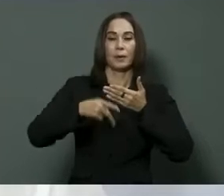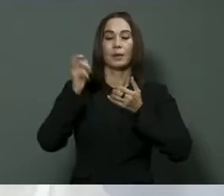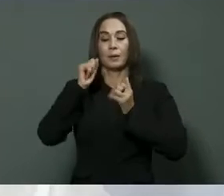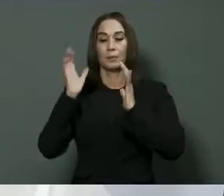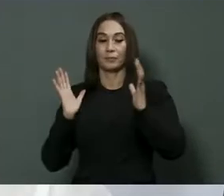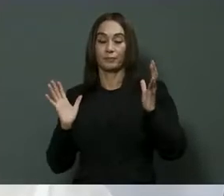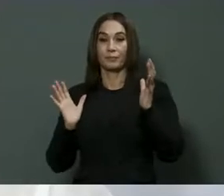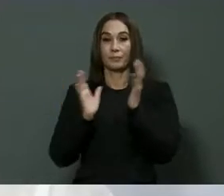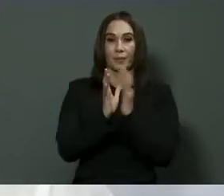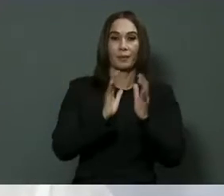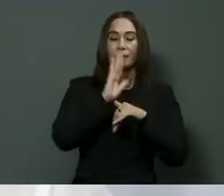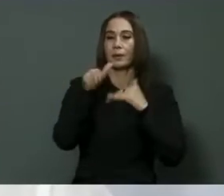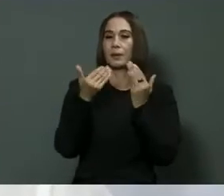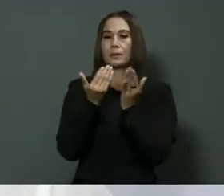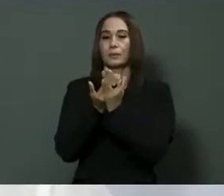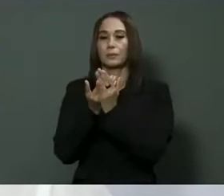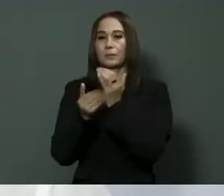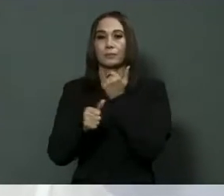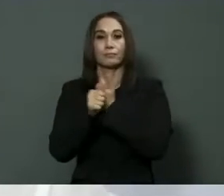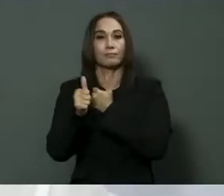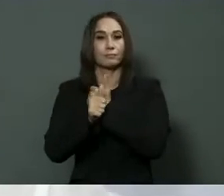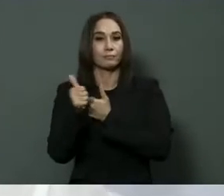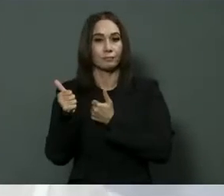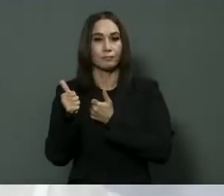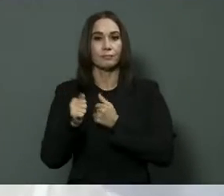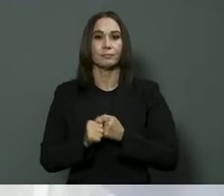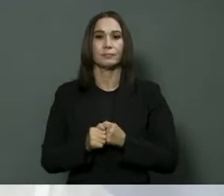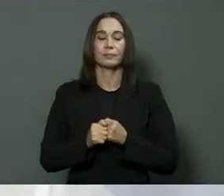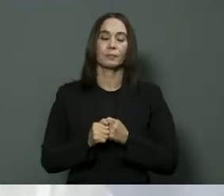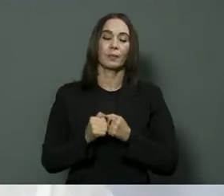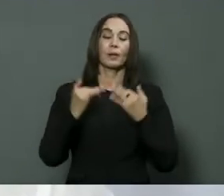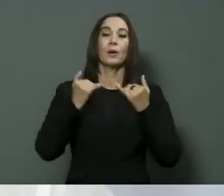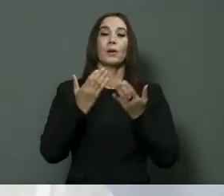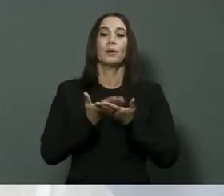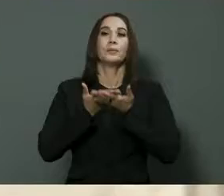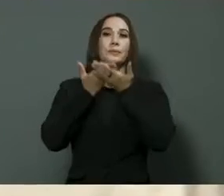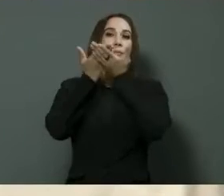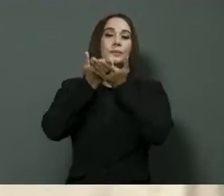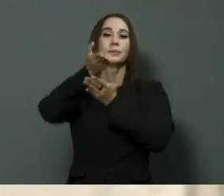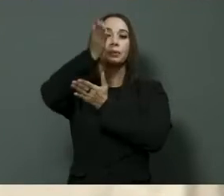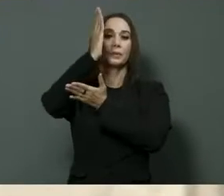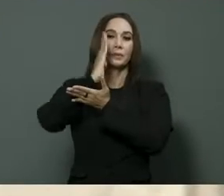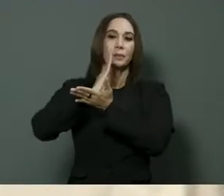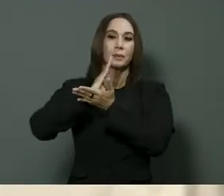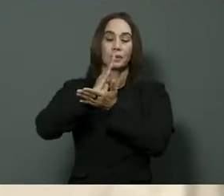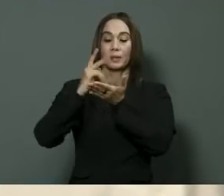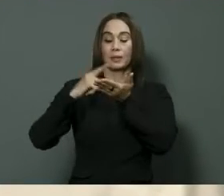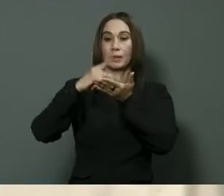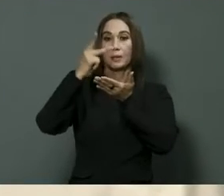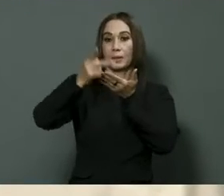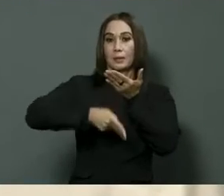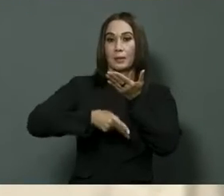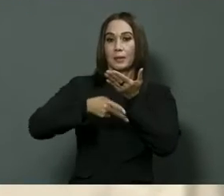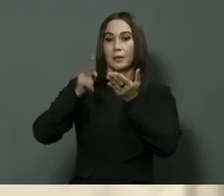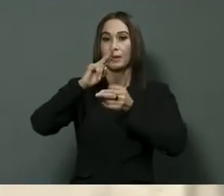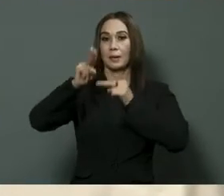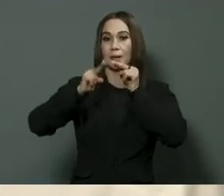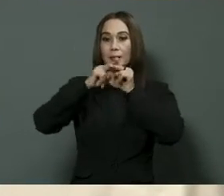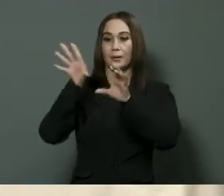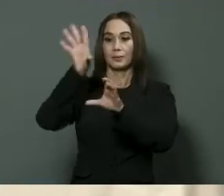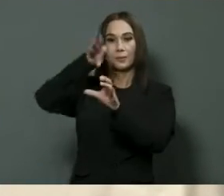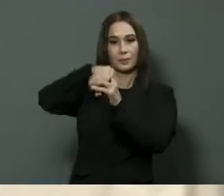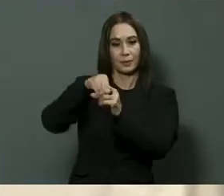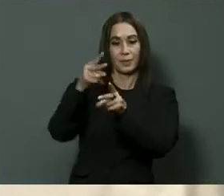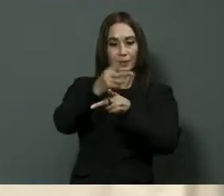combatir lo que nos deshumaniza. Hoy traemos ante ti la Estrategia Nacional Integral